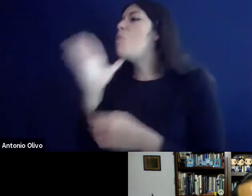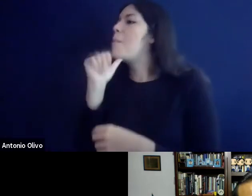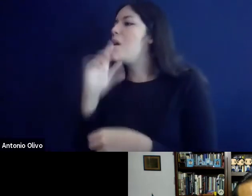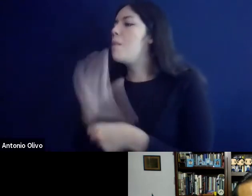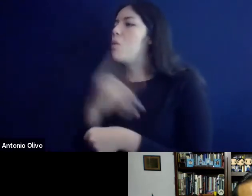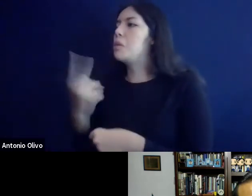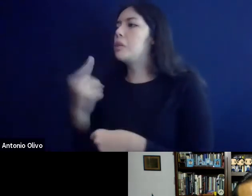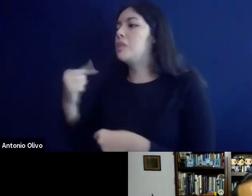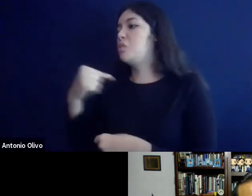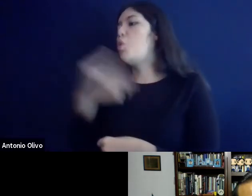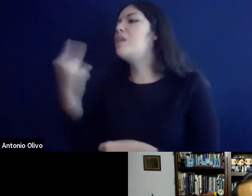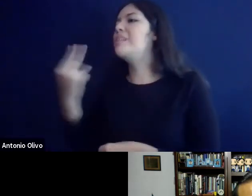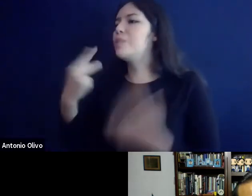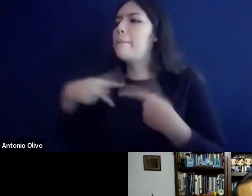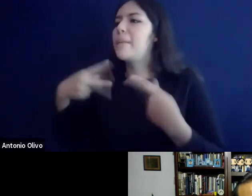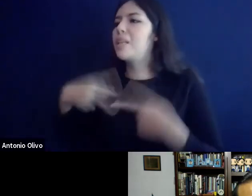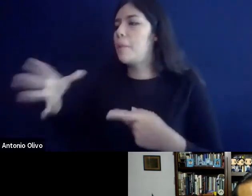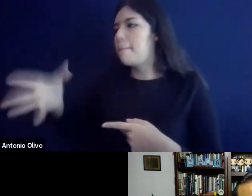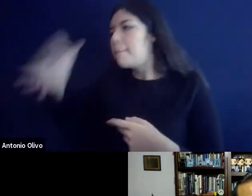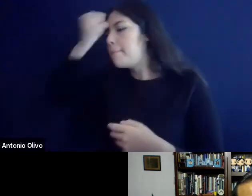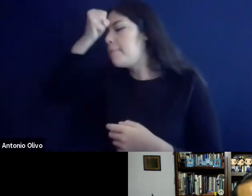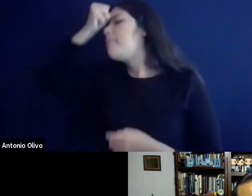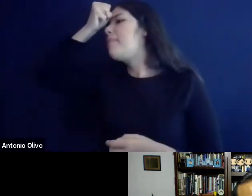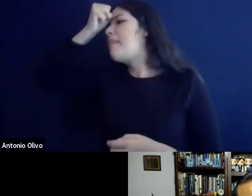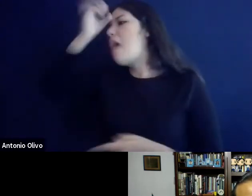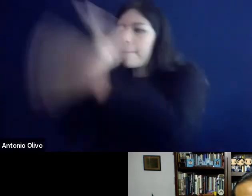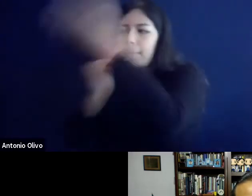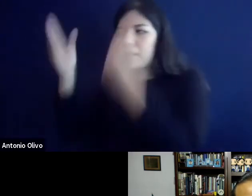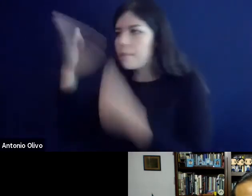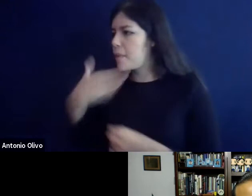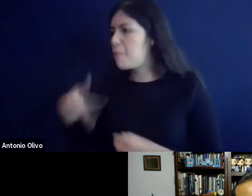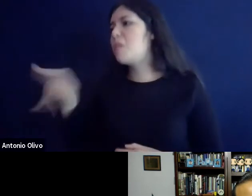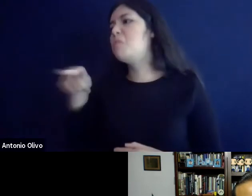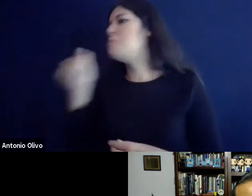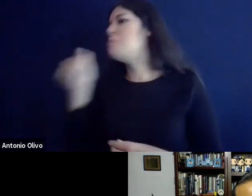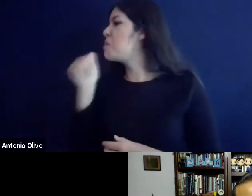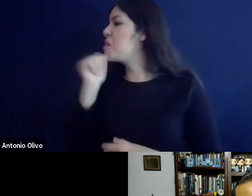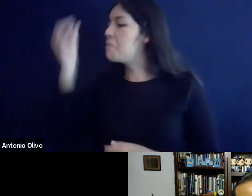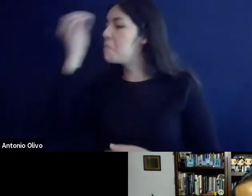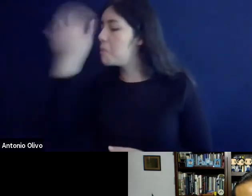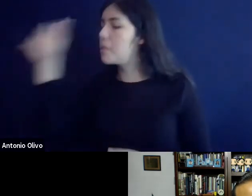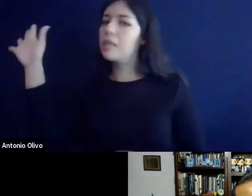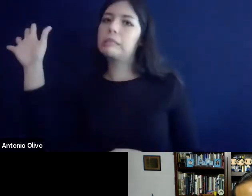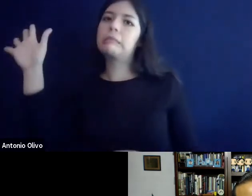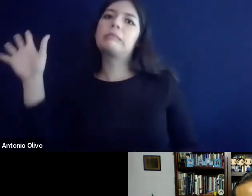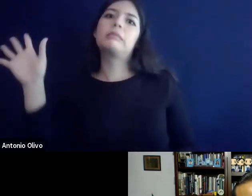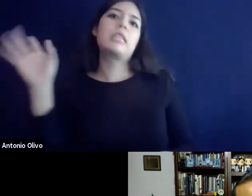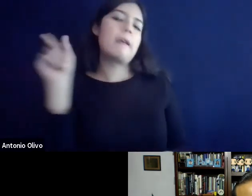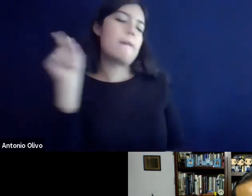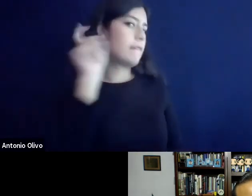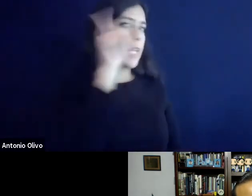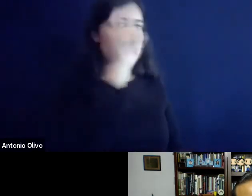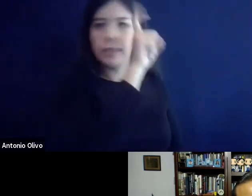les, a la mayoría, y lo de las materias más pesadas son los más ñoños y los más difíciles,